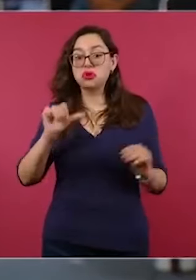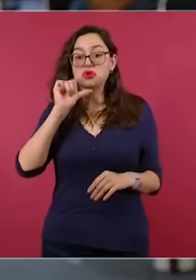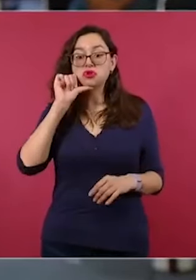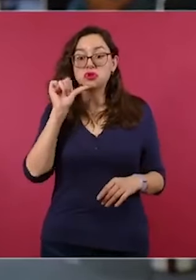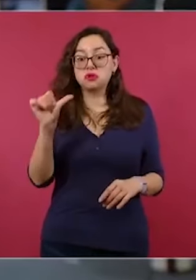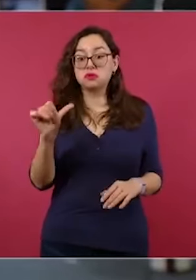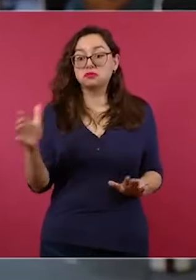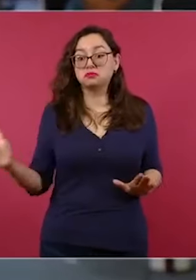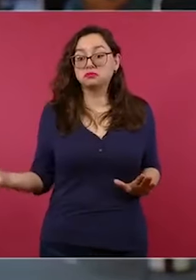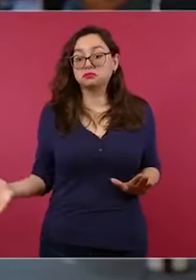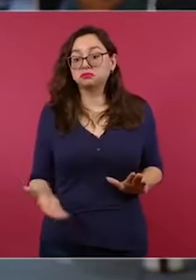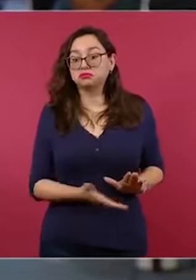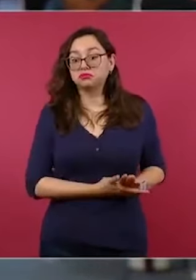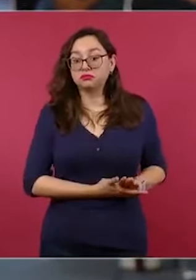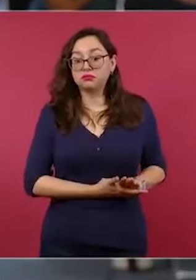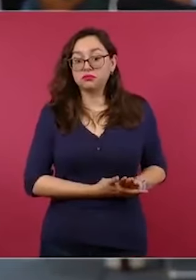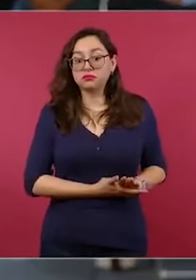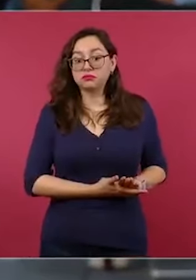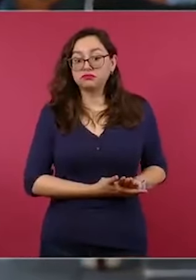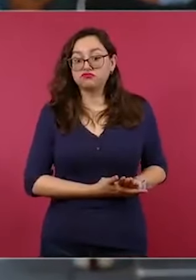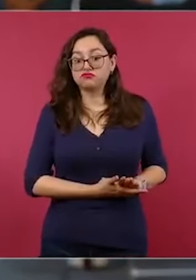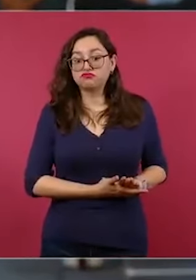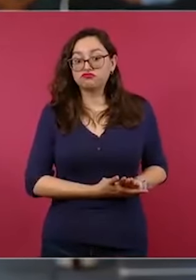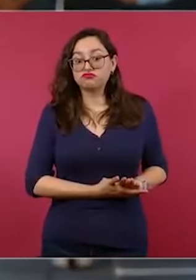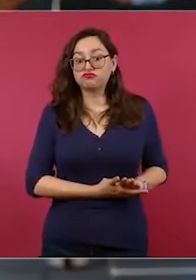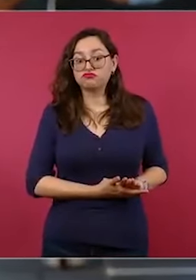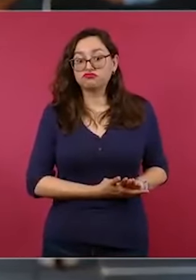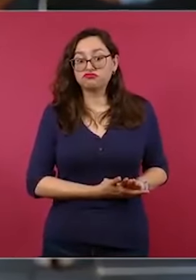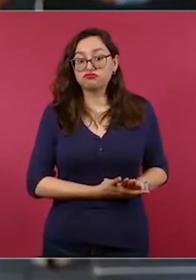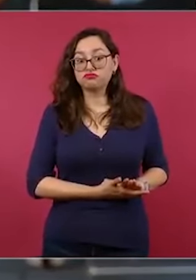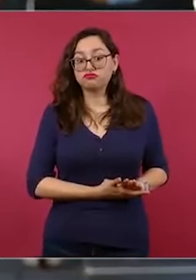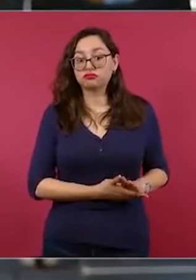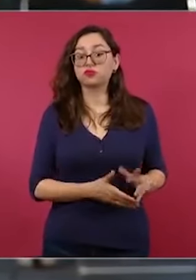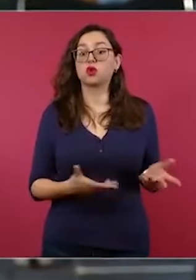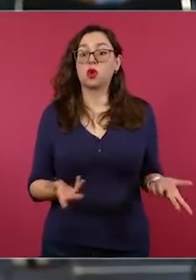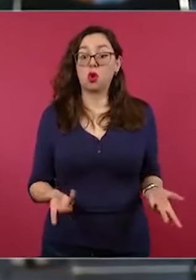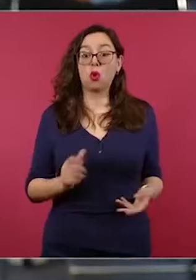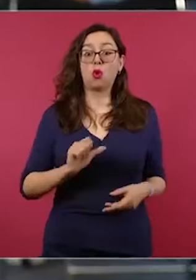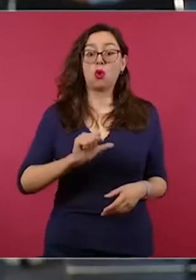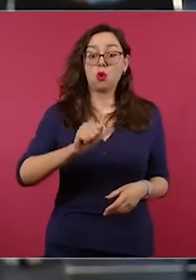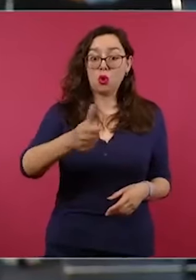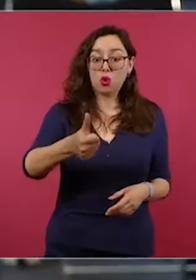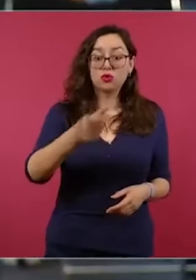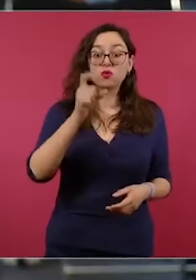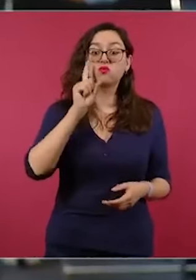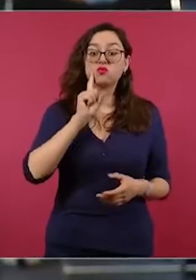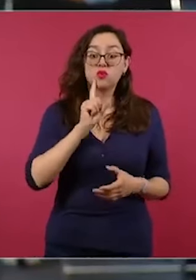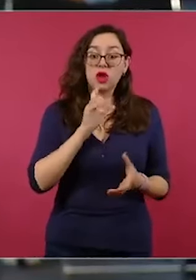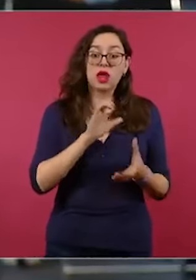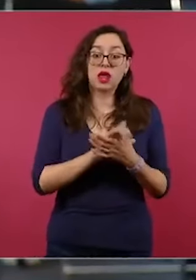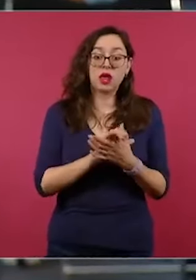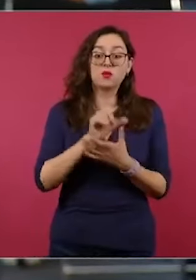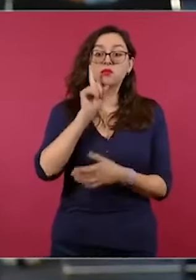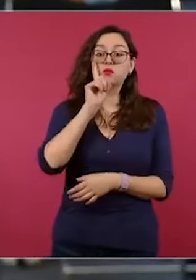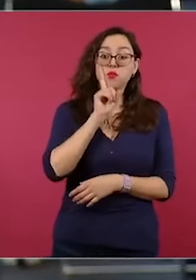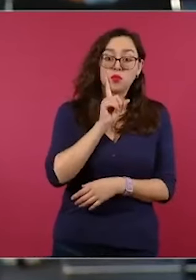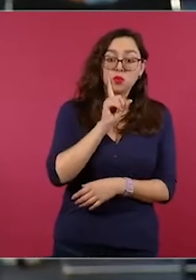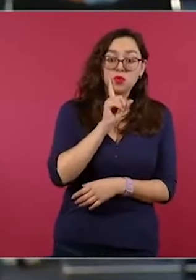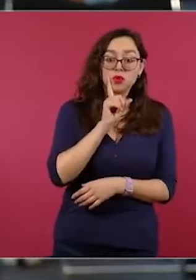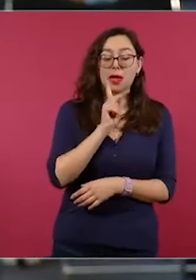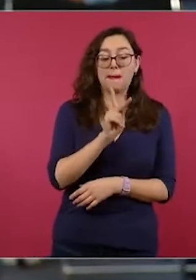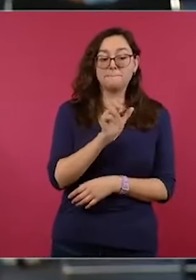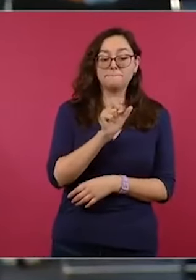guardado desde que su esposa, candidata a diputada federal de Morena, que antes estaba en el